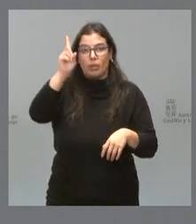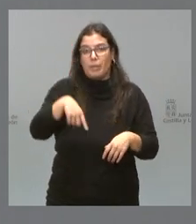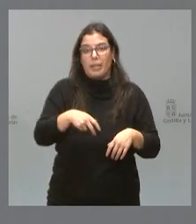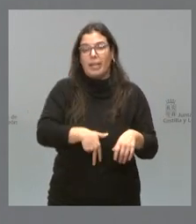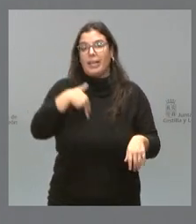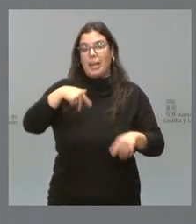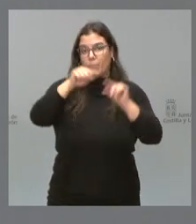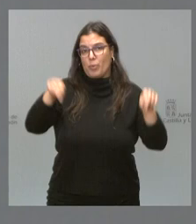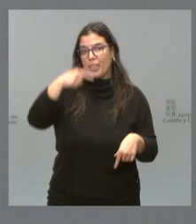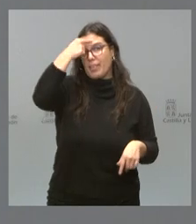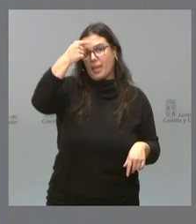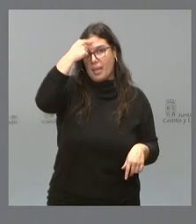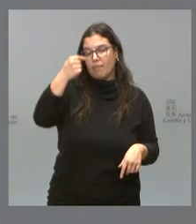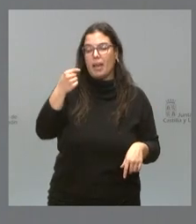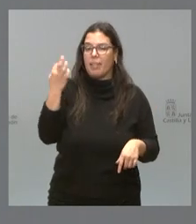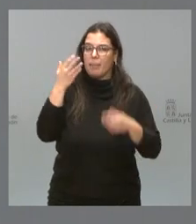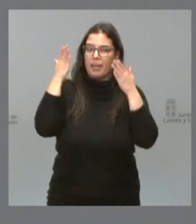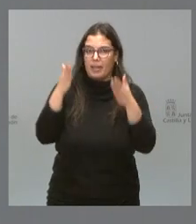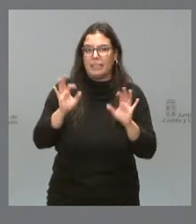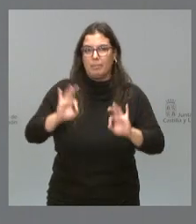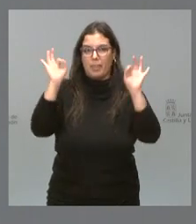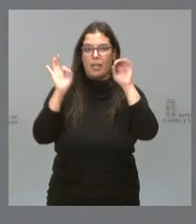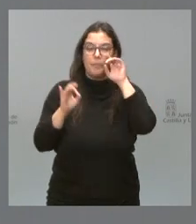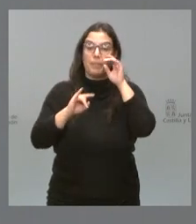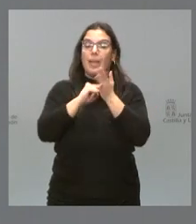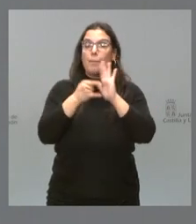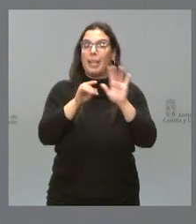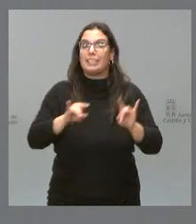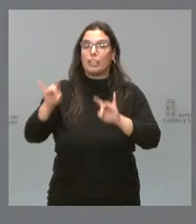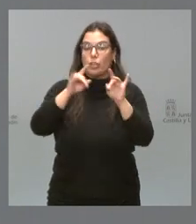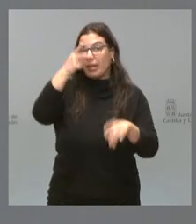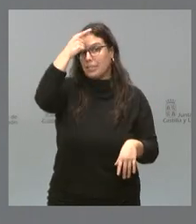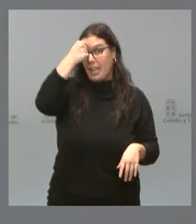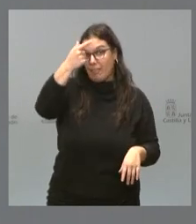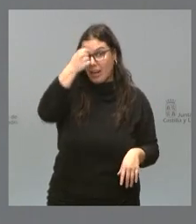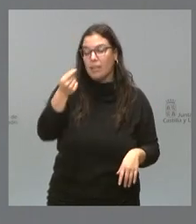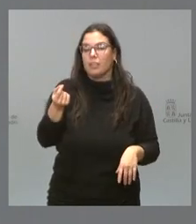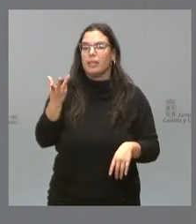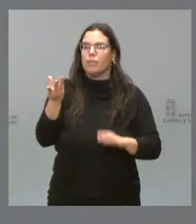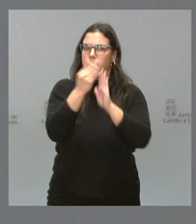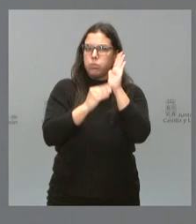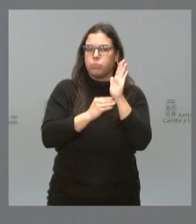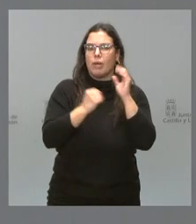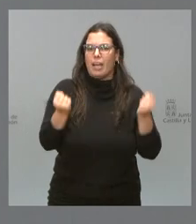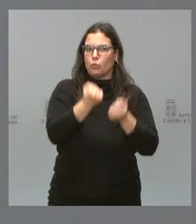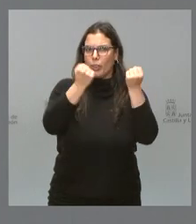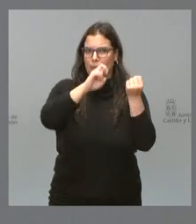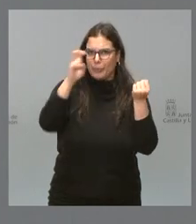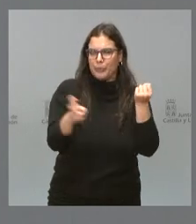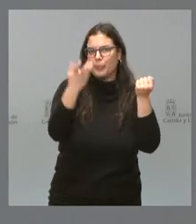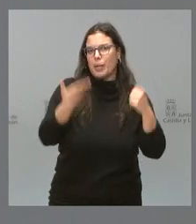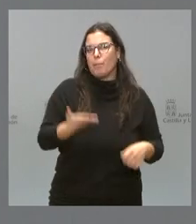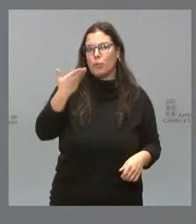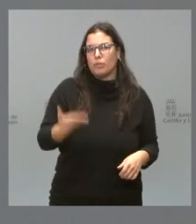conjunto de la provincia de Ávila que merecen especial atención el plan territorial de Ávila incluyen como saben ustedes importantes actuaciones tanto en